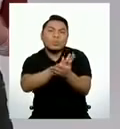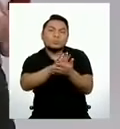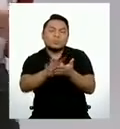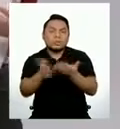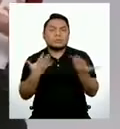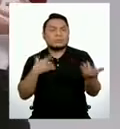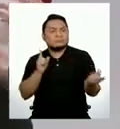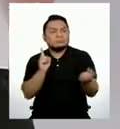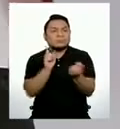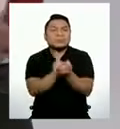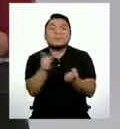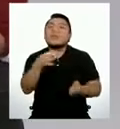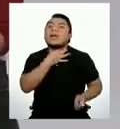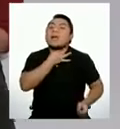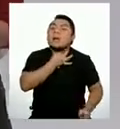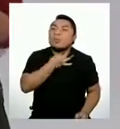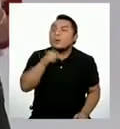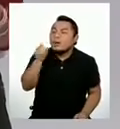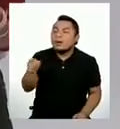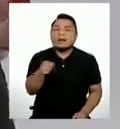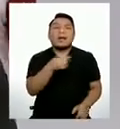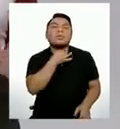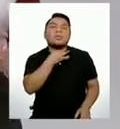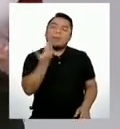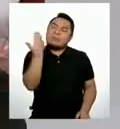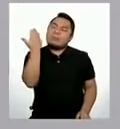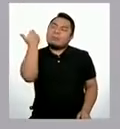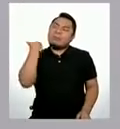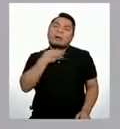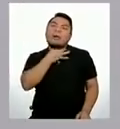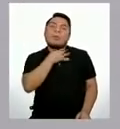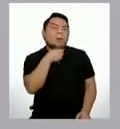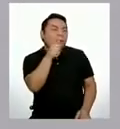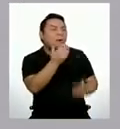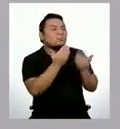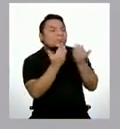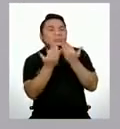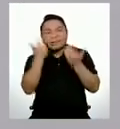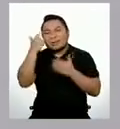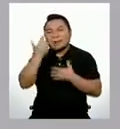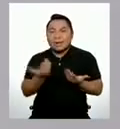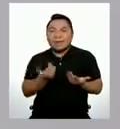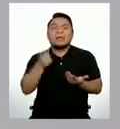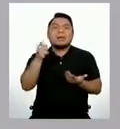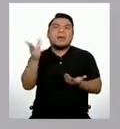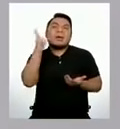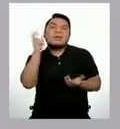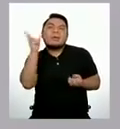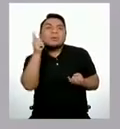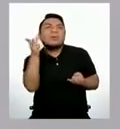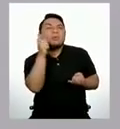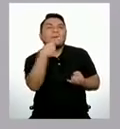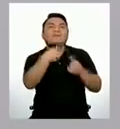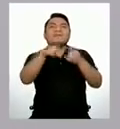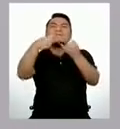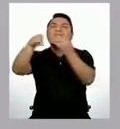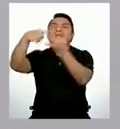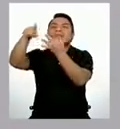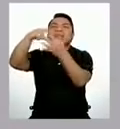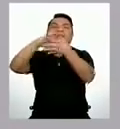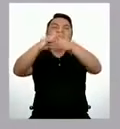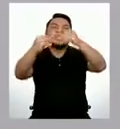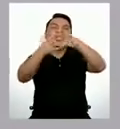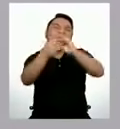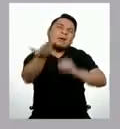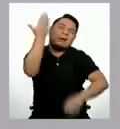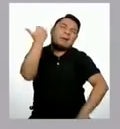que tenían nuestros abuelos, nuestros abuelas, nuestros bisabuelos con este. De esta manera hemos ido escuchando algunas historias que se cuentan desde